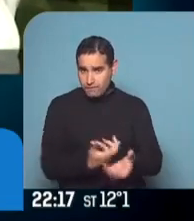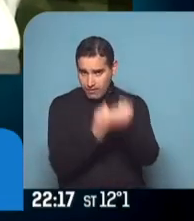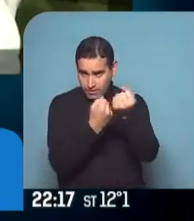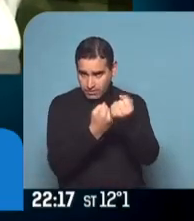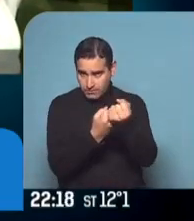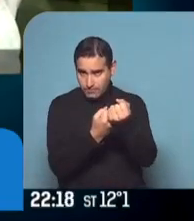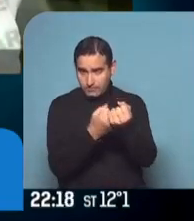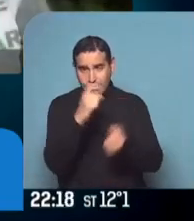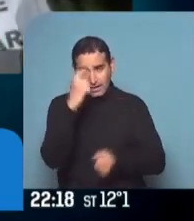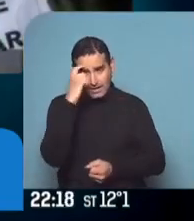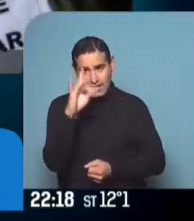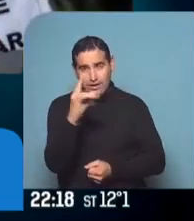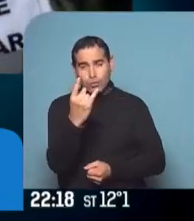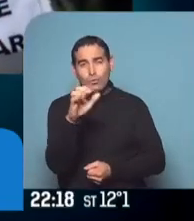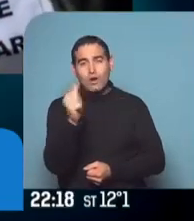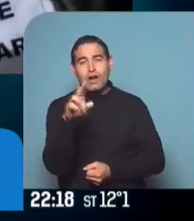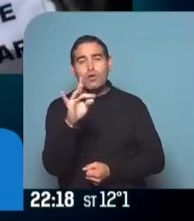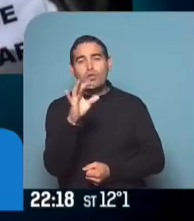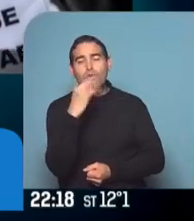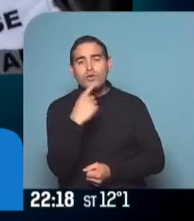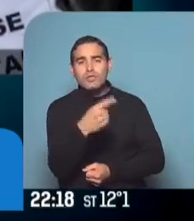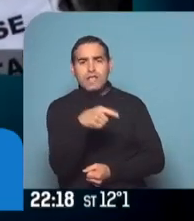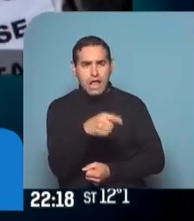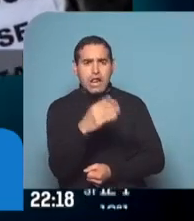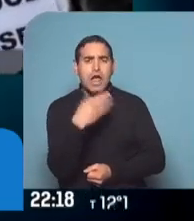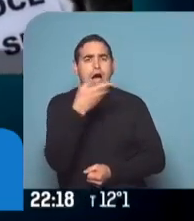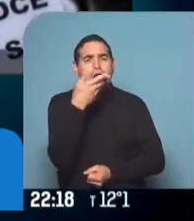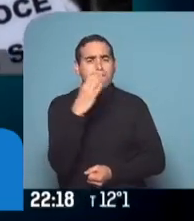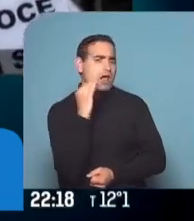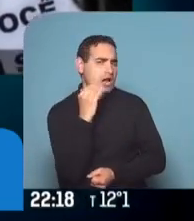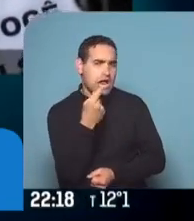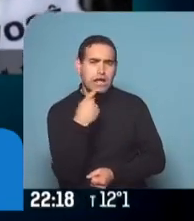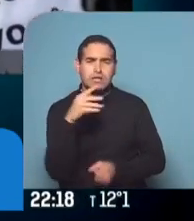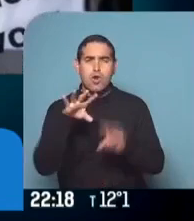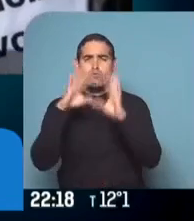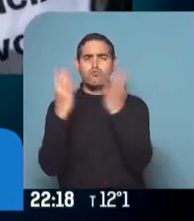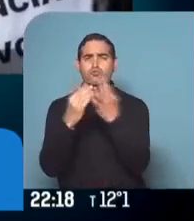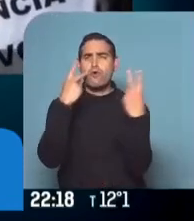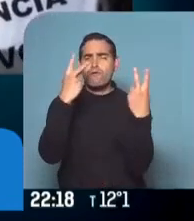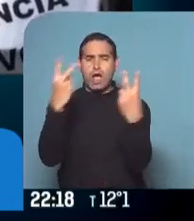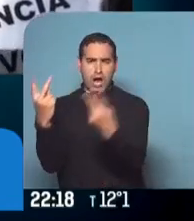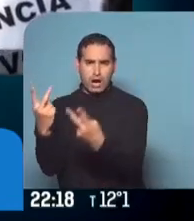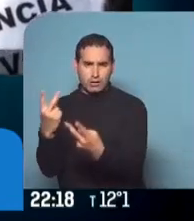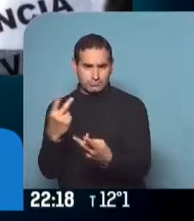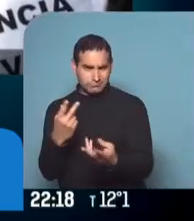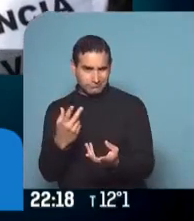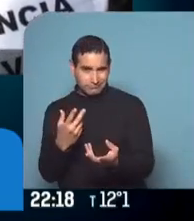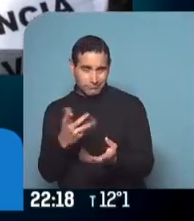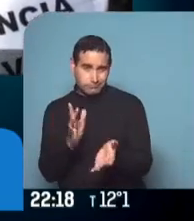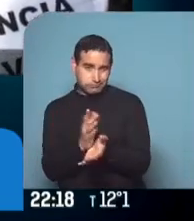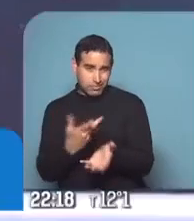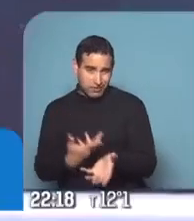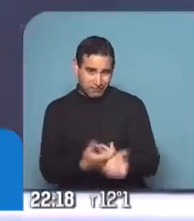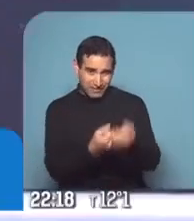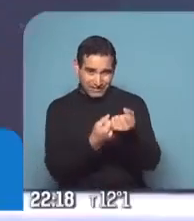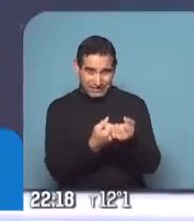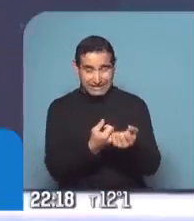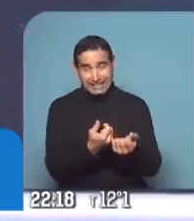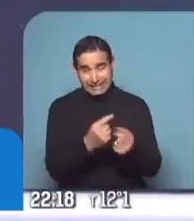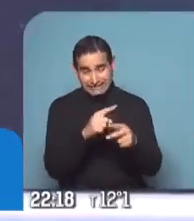Bolsonaro, diciendo que hablaba inglés y había viajado mucho por el mundo. Son cualidades importantes, pero